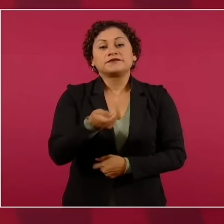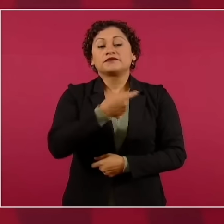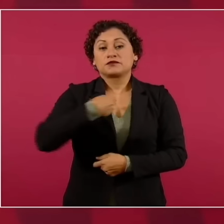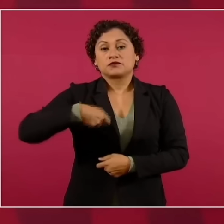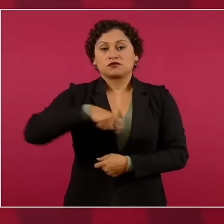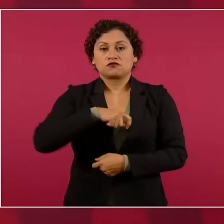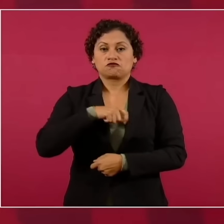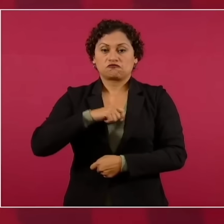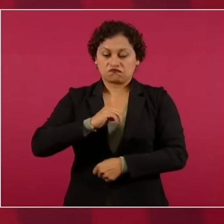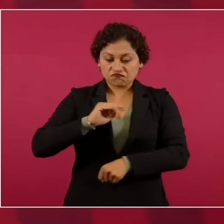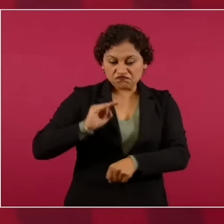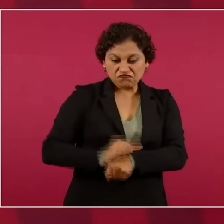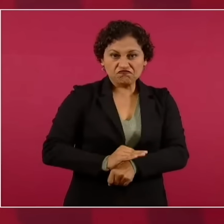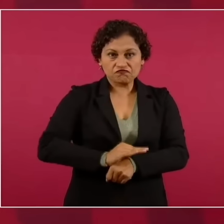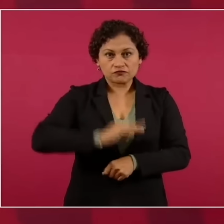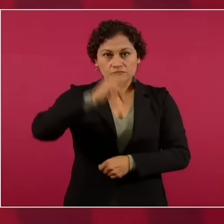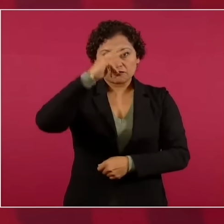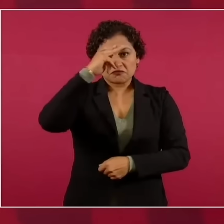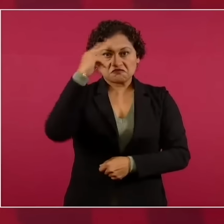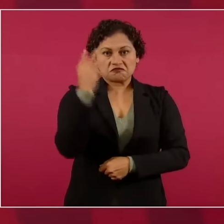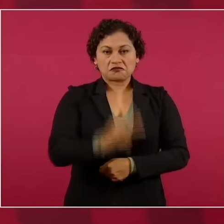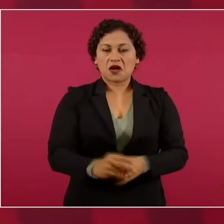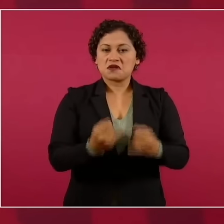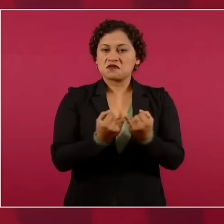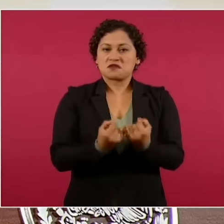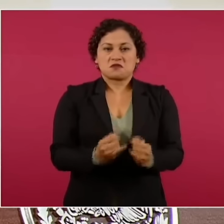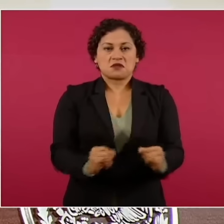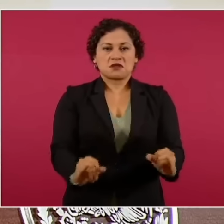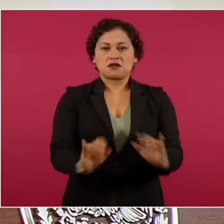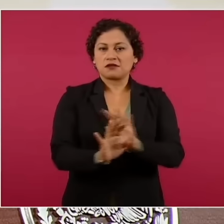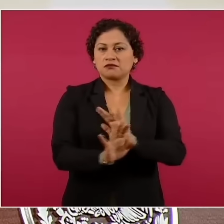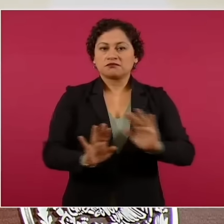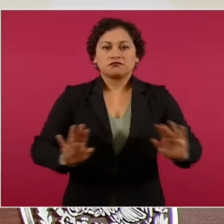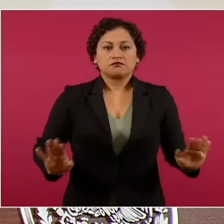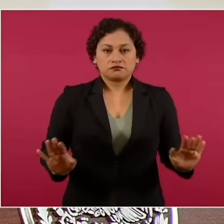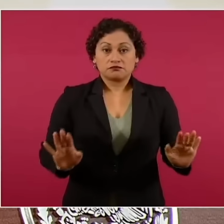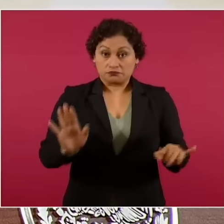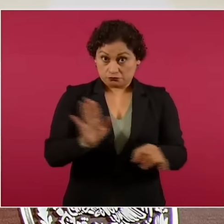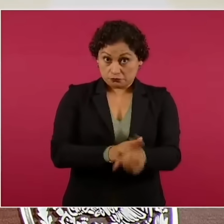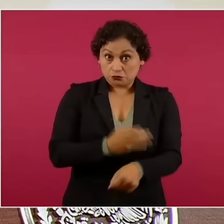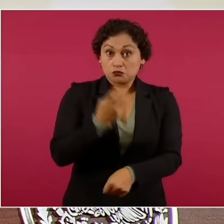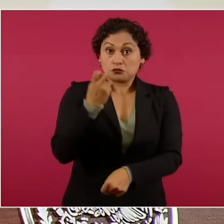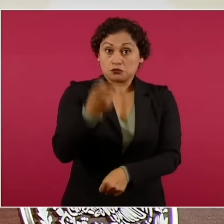defendemos nuestra soberanía y por lo mismo no podemos intervenir